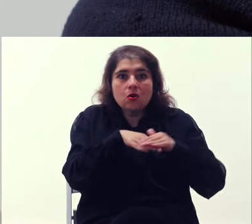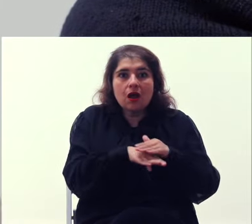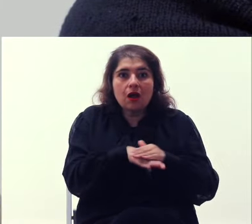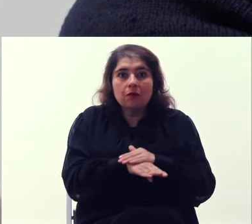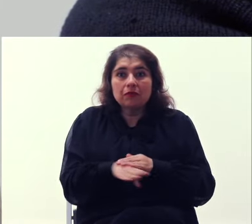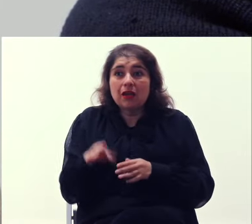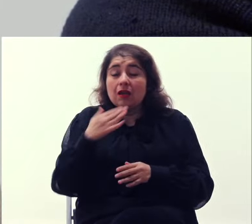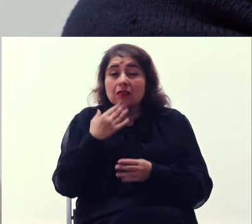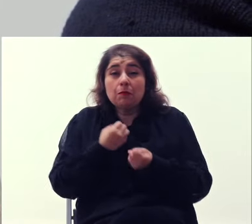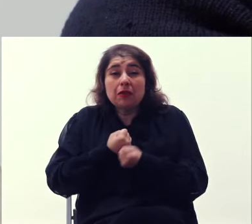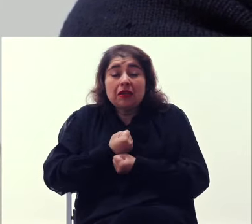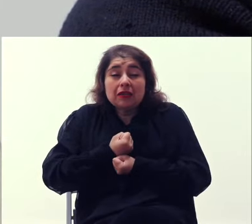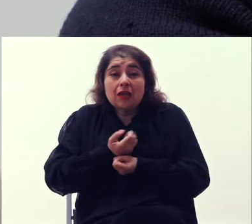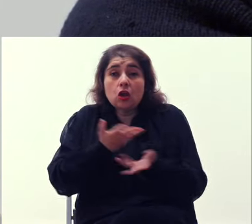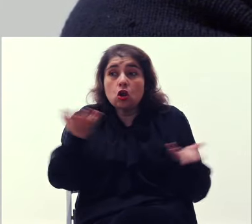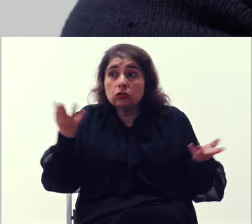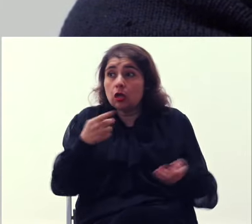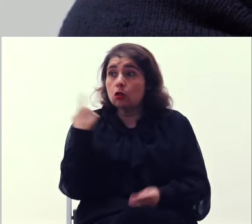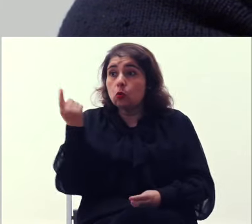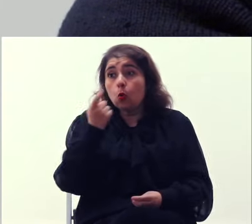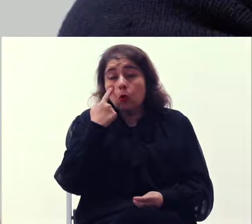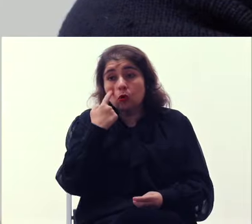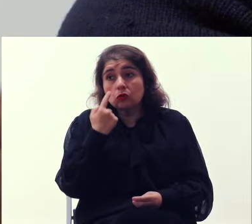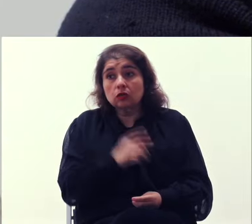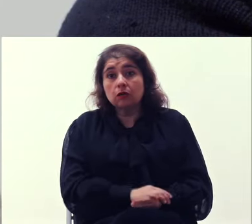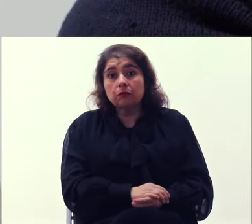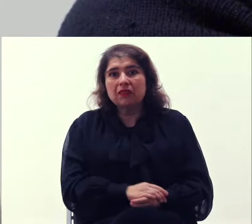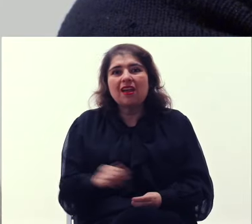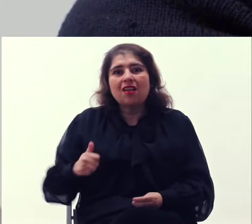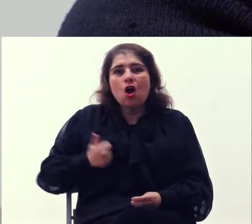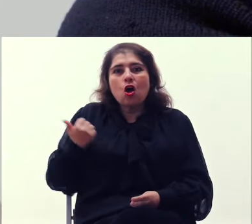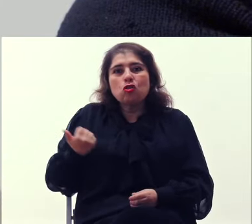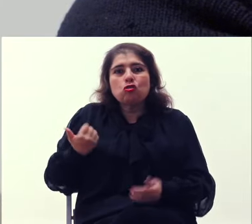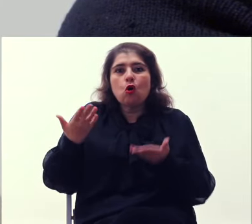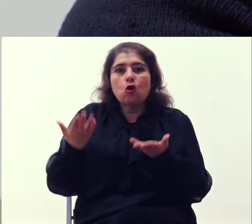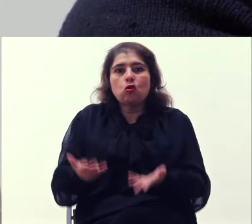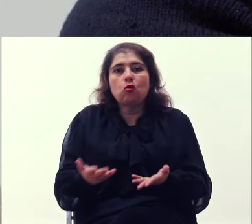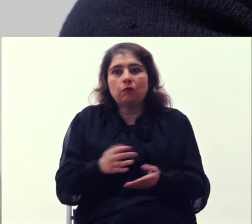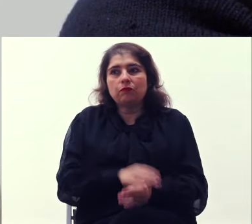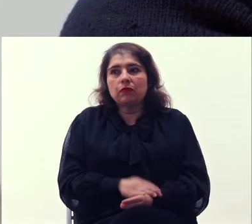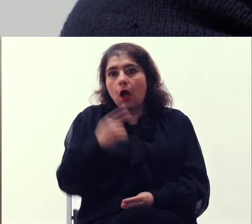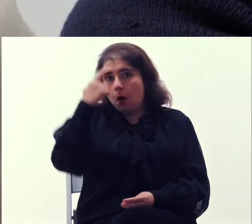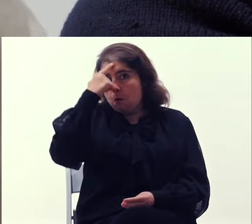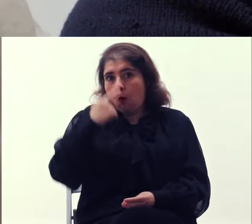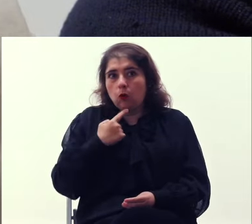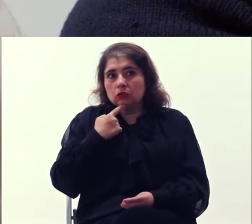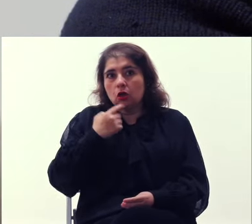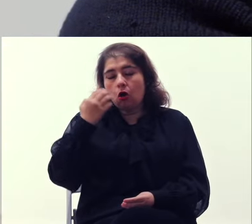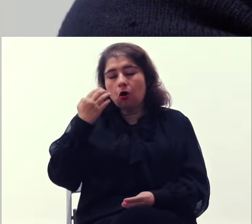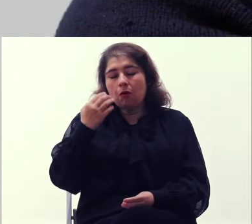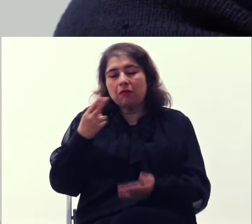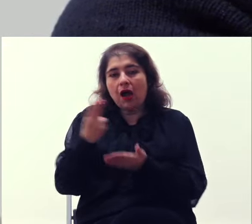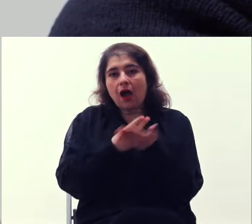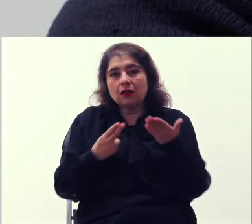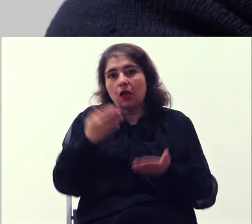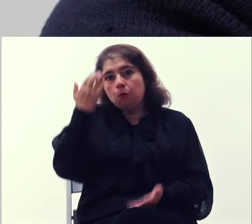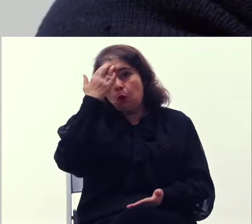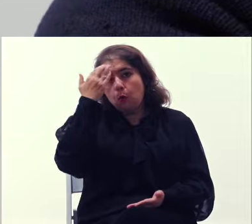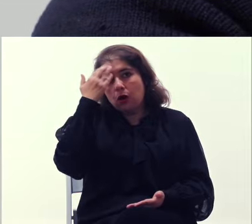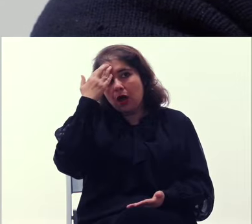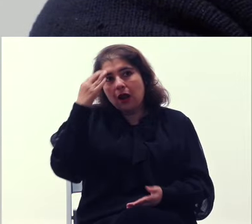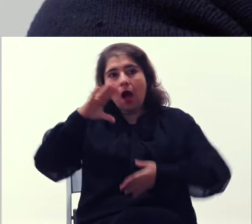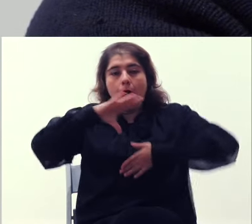guirnaldas y también, en su generosidad infinita, que todos conocemos, donó algunas de esas piezas al Museo de Arte